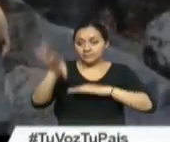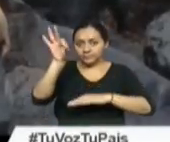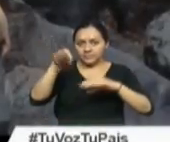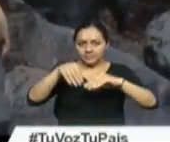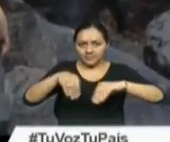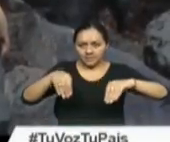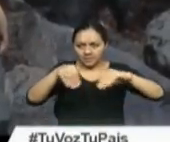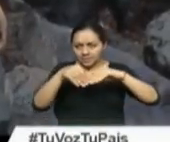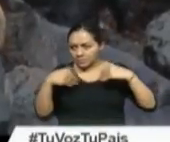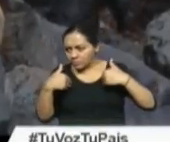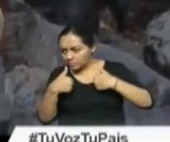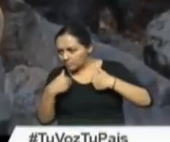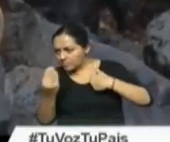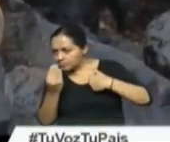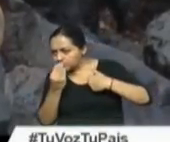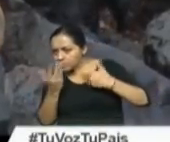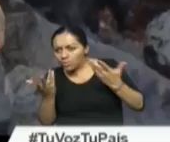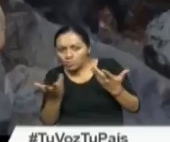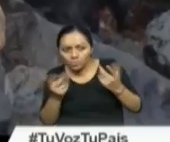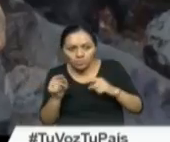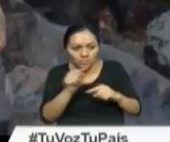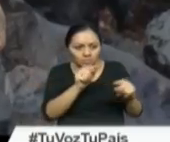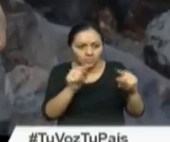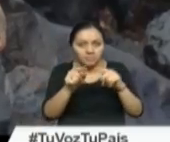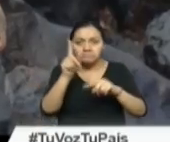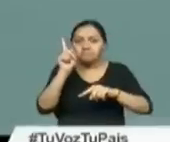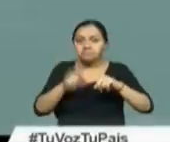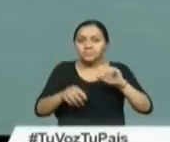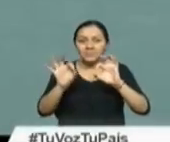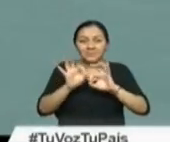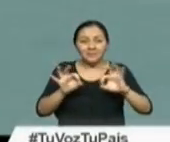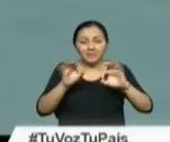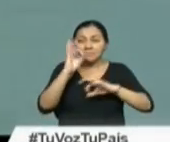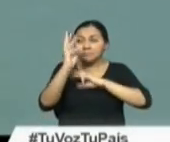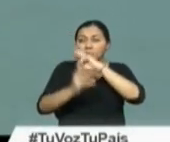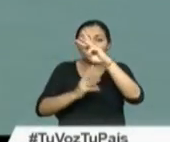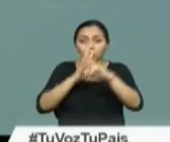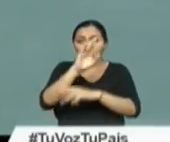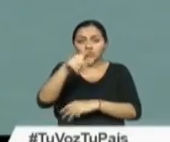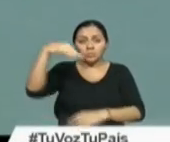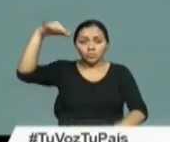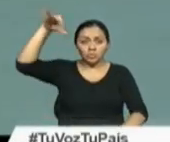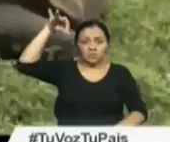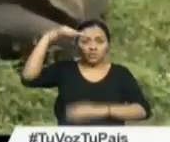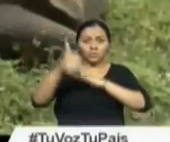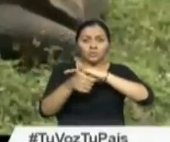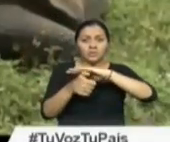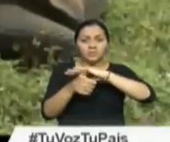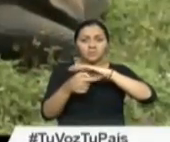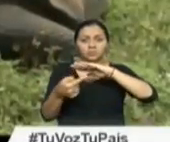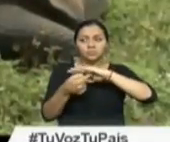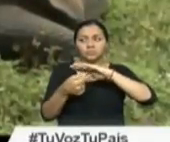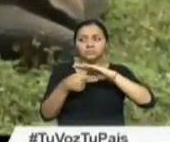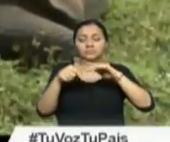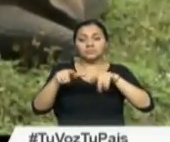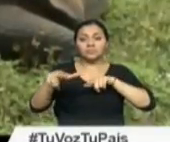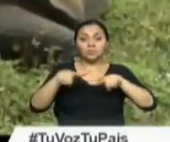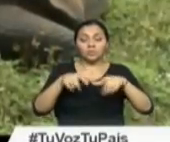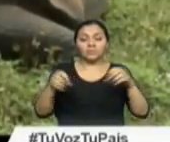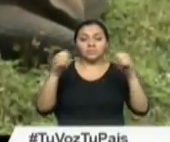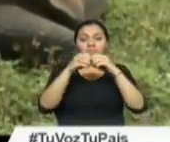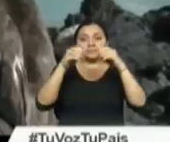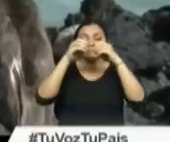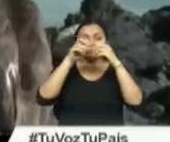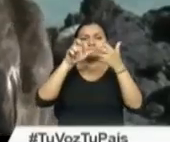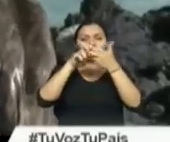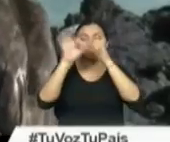terreno, fauna y flora que no pueden ser vistas en ningún lugar del mundo. Las Islas Galápagos son el lugar donde no hay momento